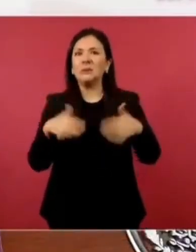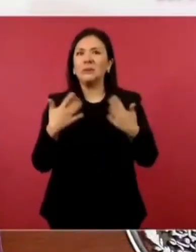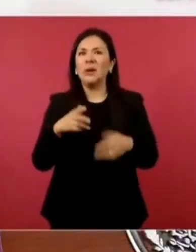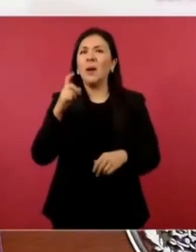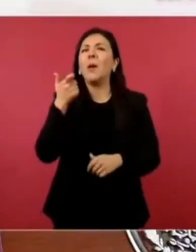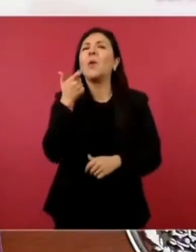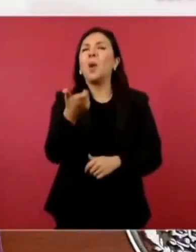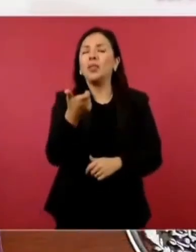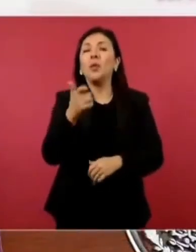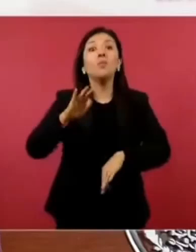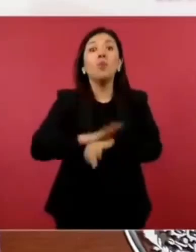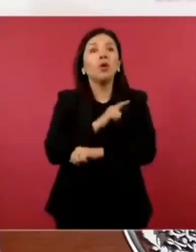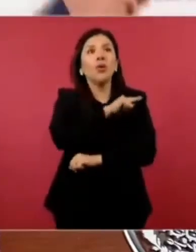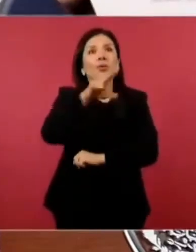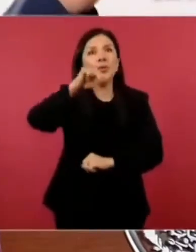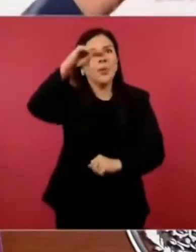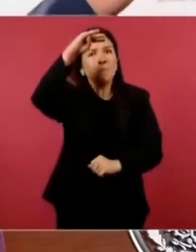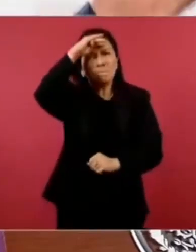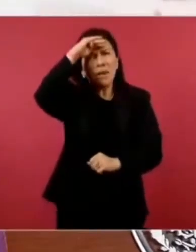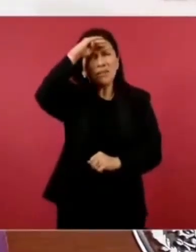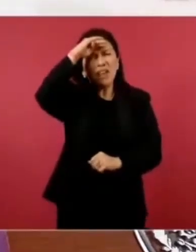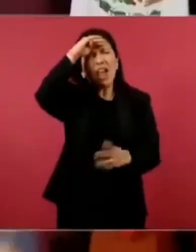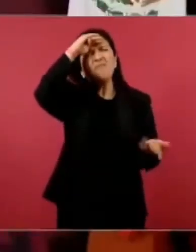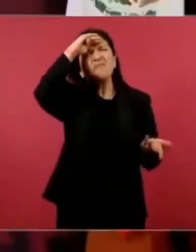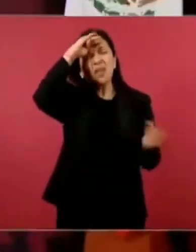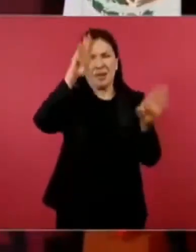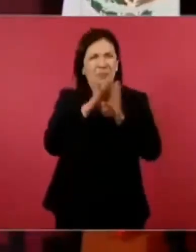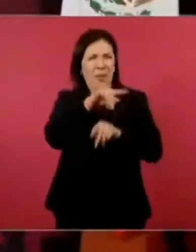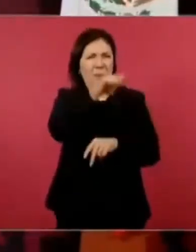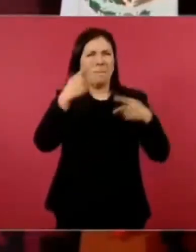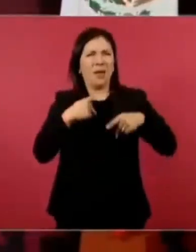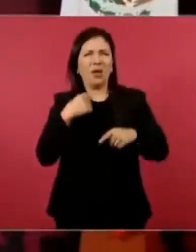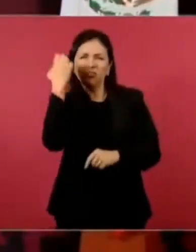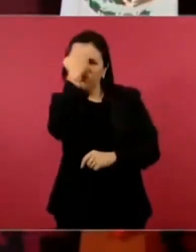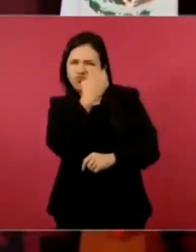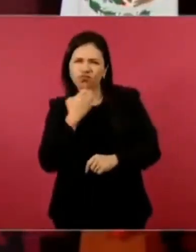porque no lo esperaban, porque también los analistas, ¿no?,